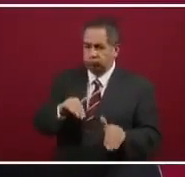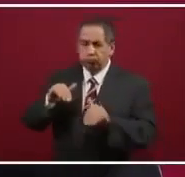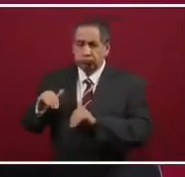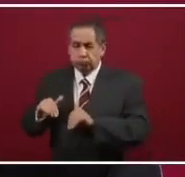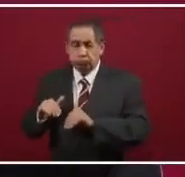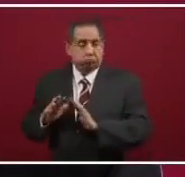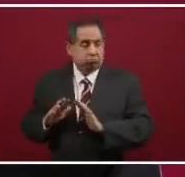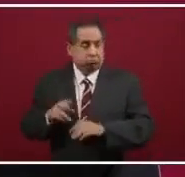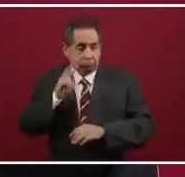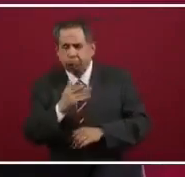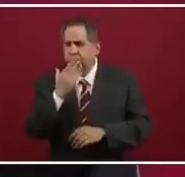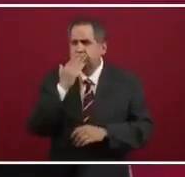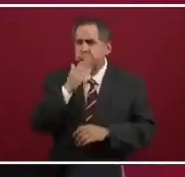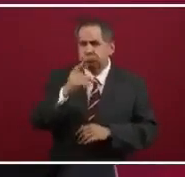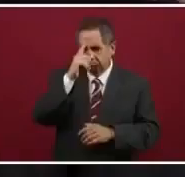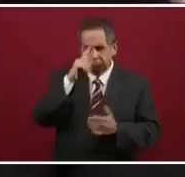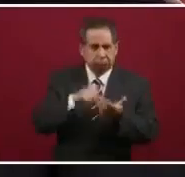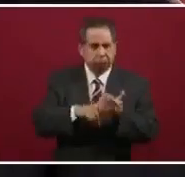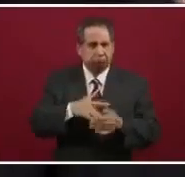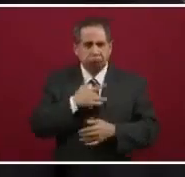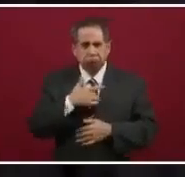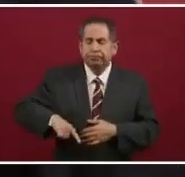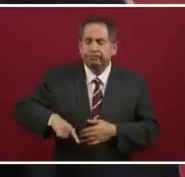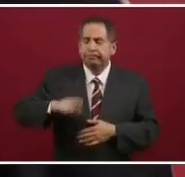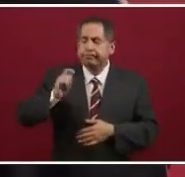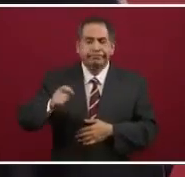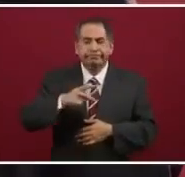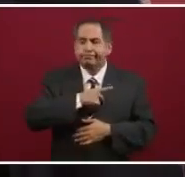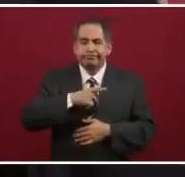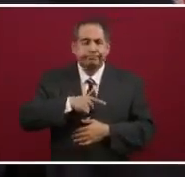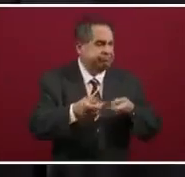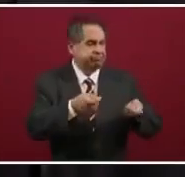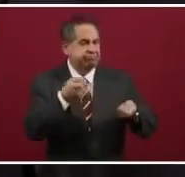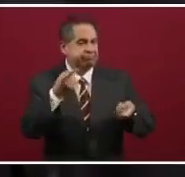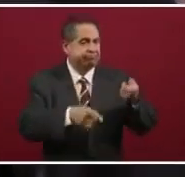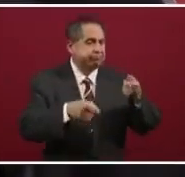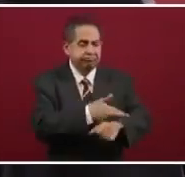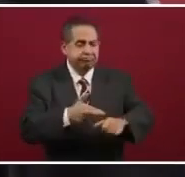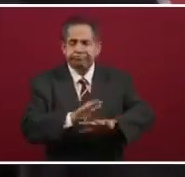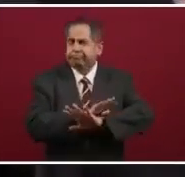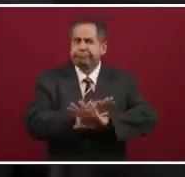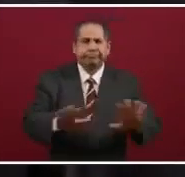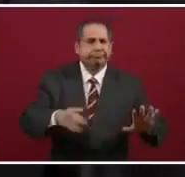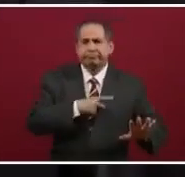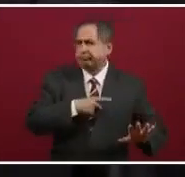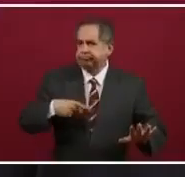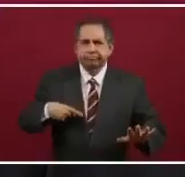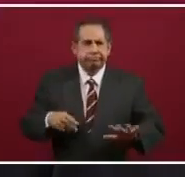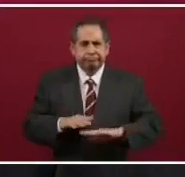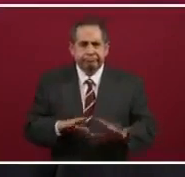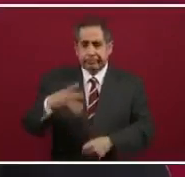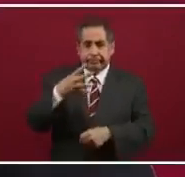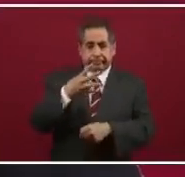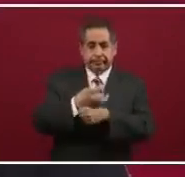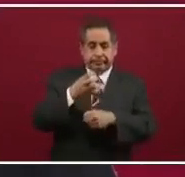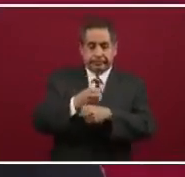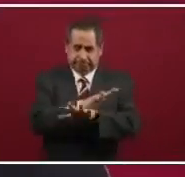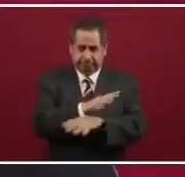estamos muy conscientes de que el gobierno no debe de intervenir en las elecciones.